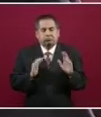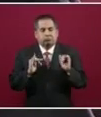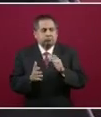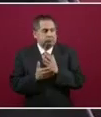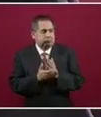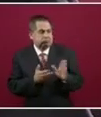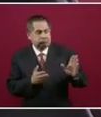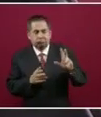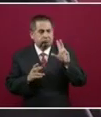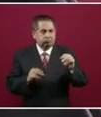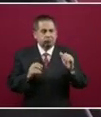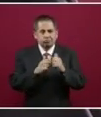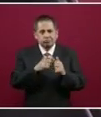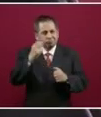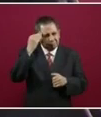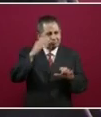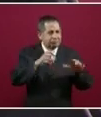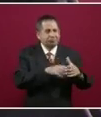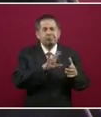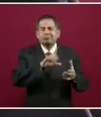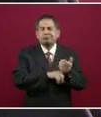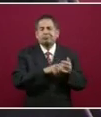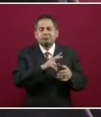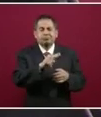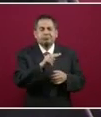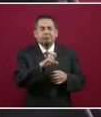neoliberal o neoporfirista.